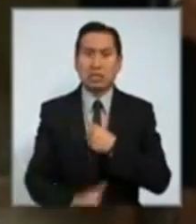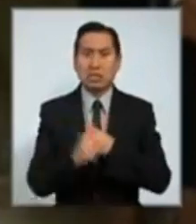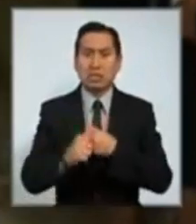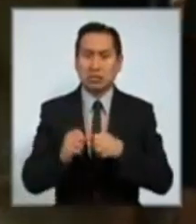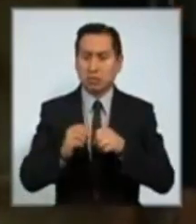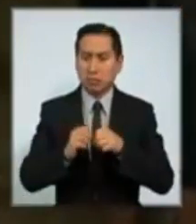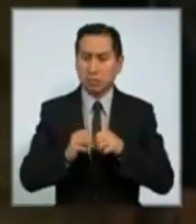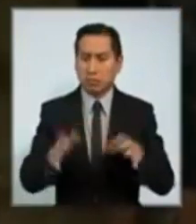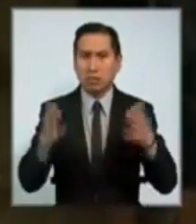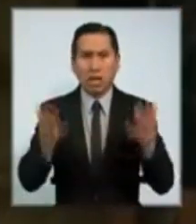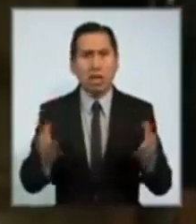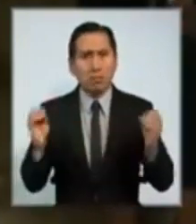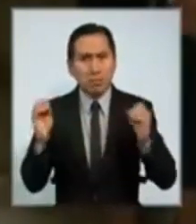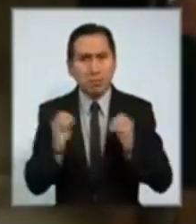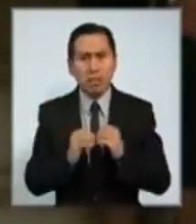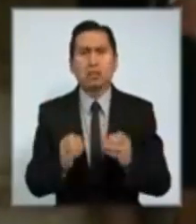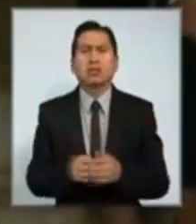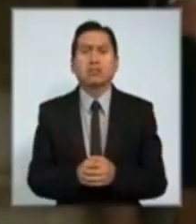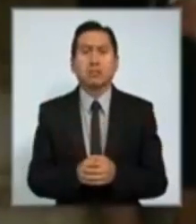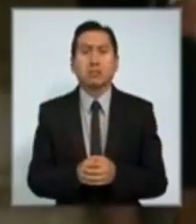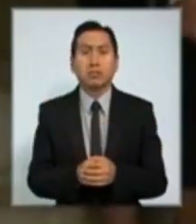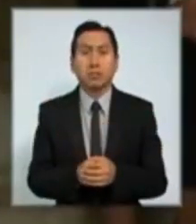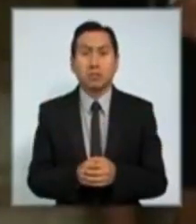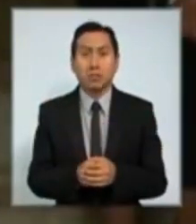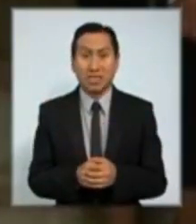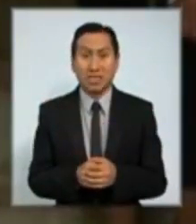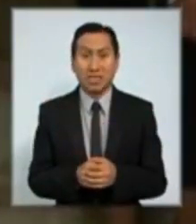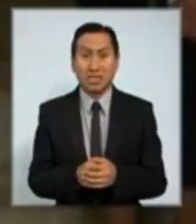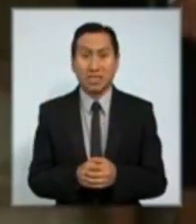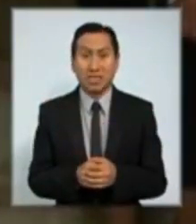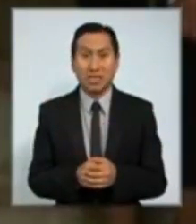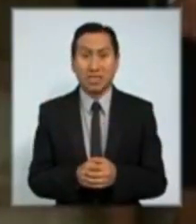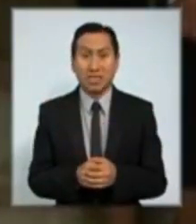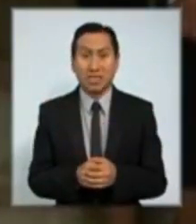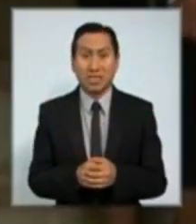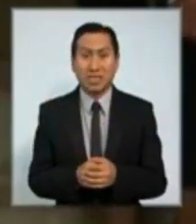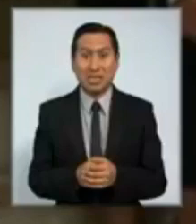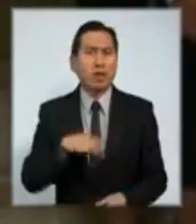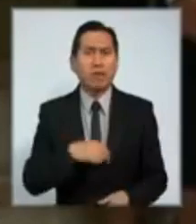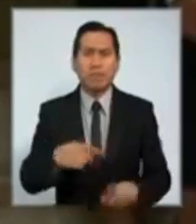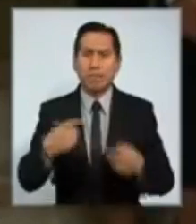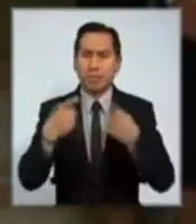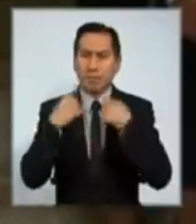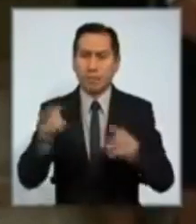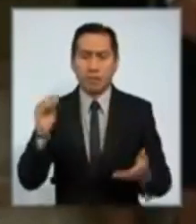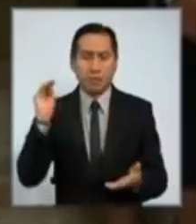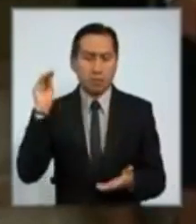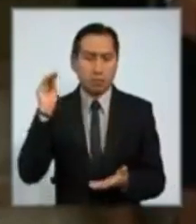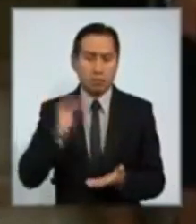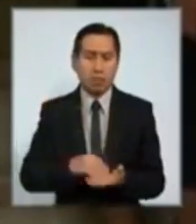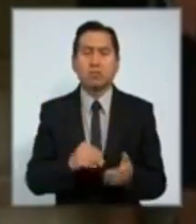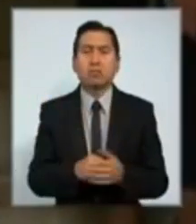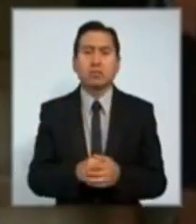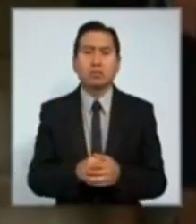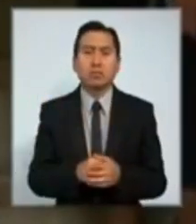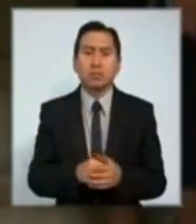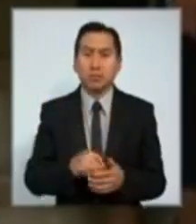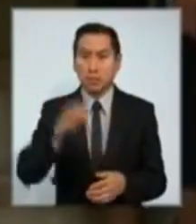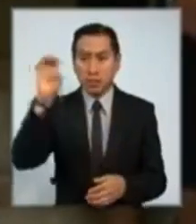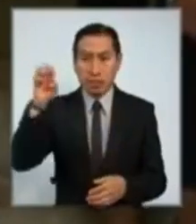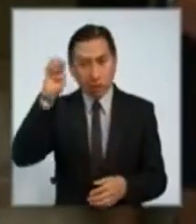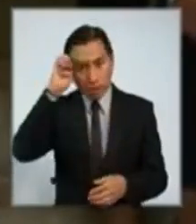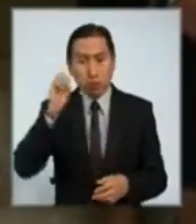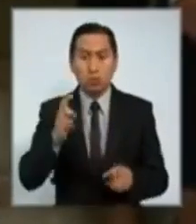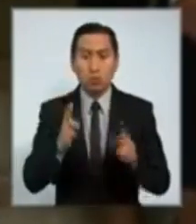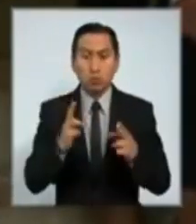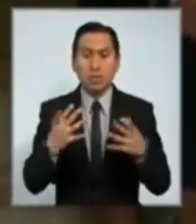contagio. Y por eso hoy anunciamos la declaración del estado de